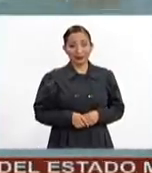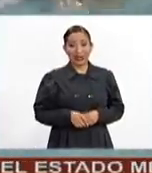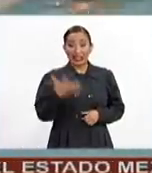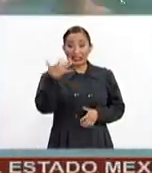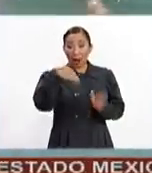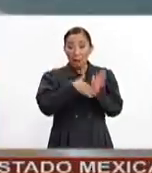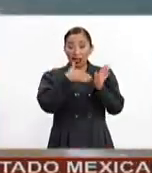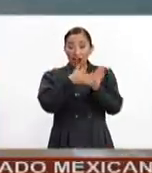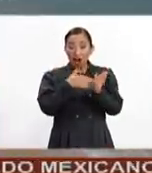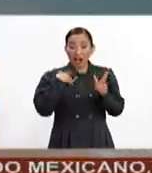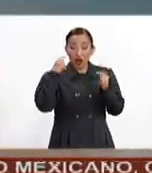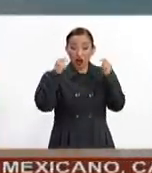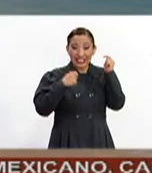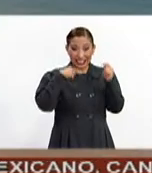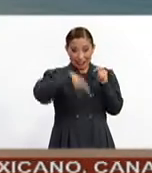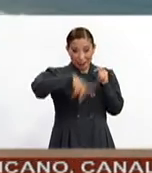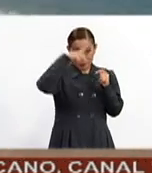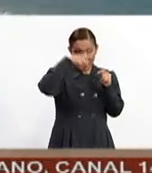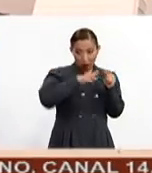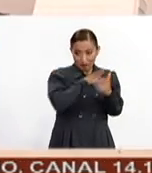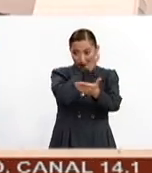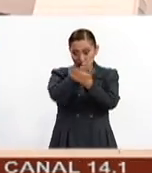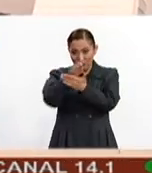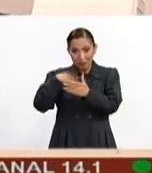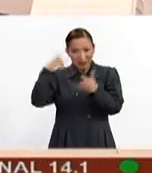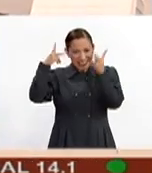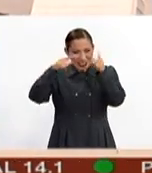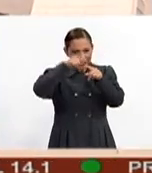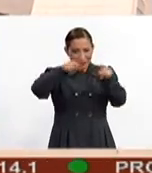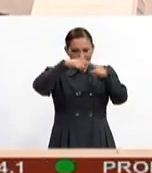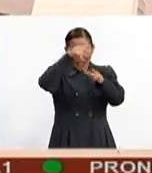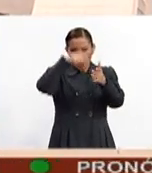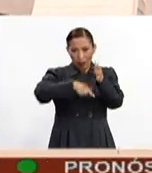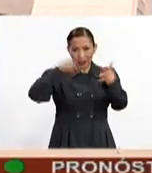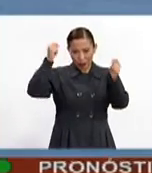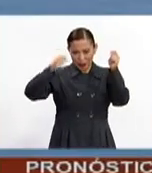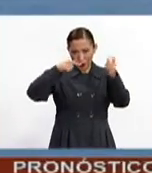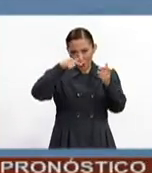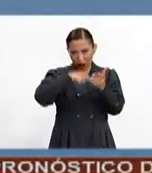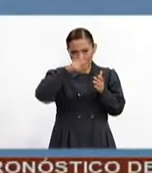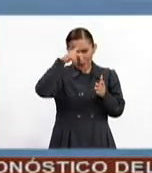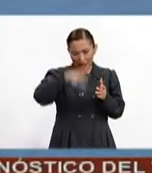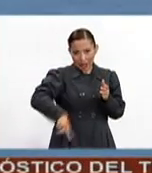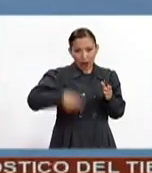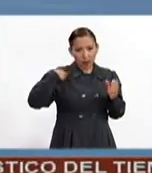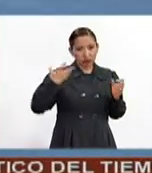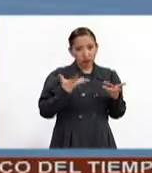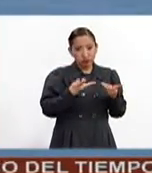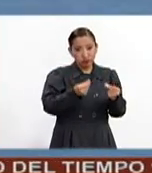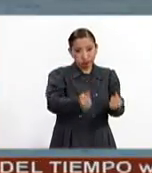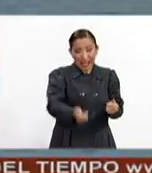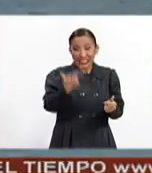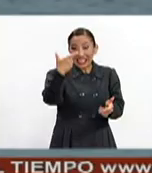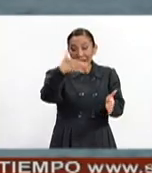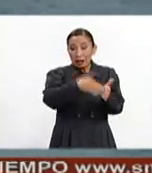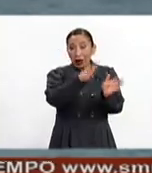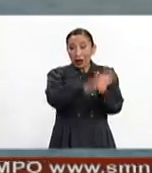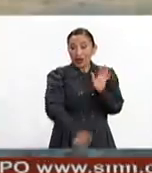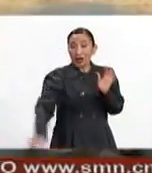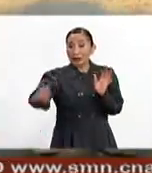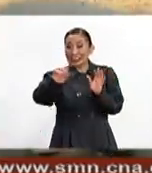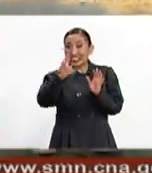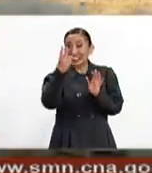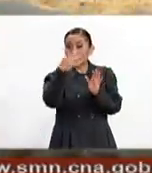Más de 5 millones de turistas nacionales que visiten los diversos destinos turísticos del país, una derrama económica de 7.423